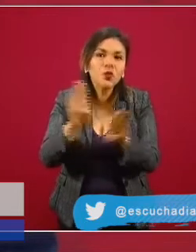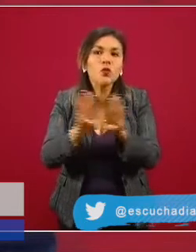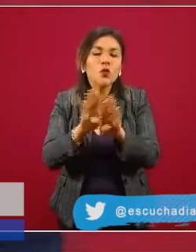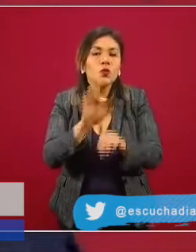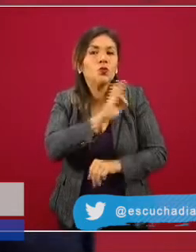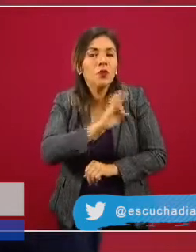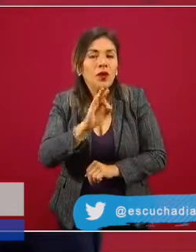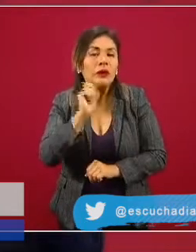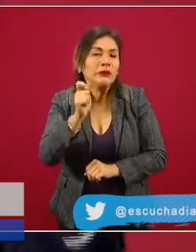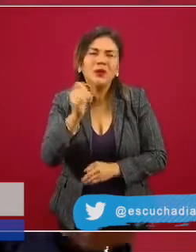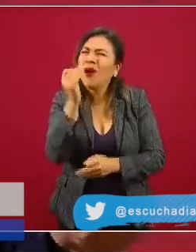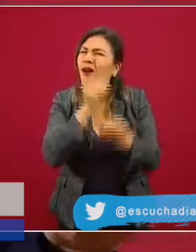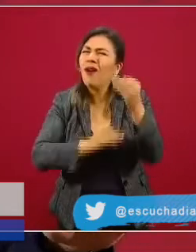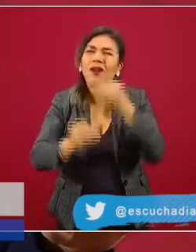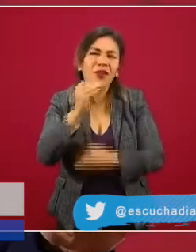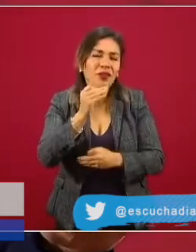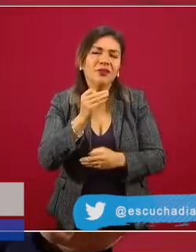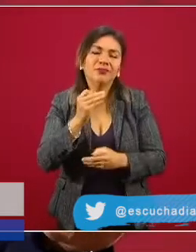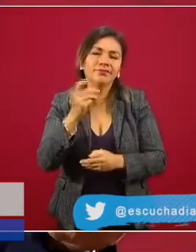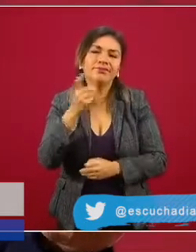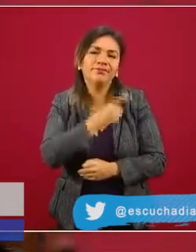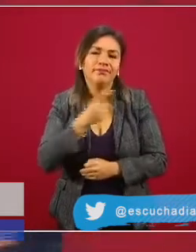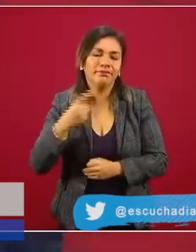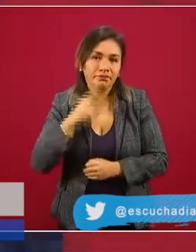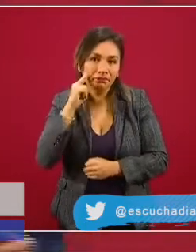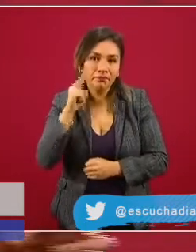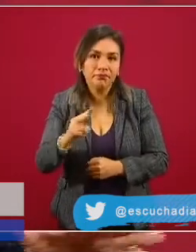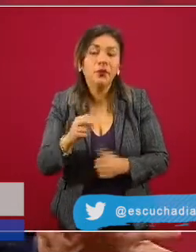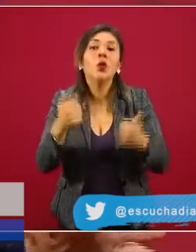agresión a médicos y enfermeras lamentablemente.